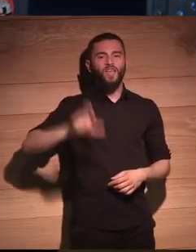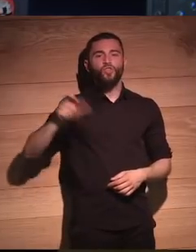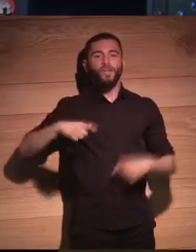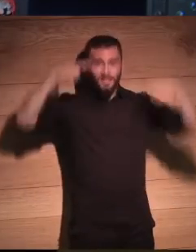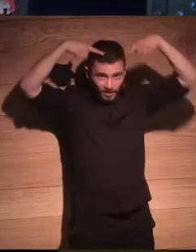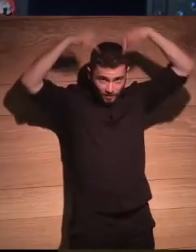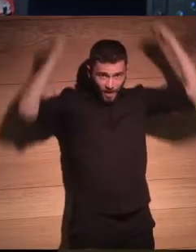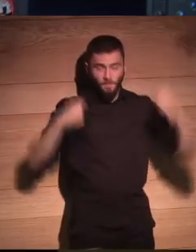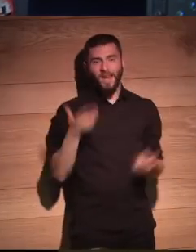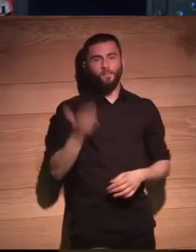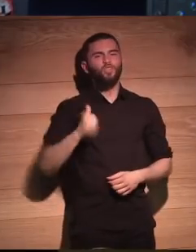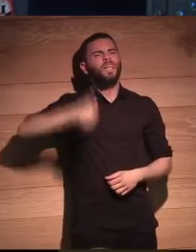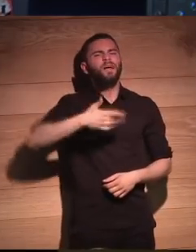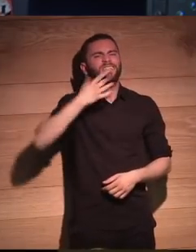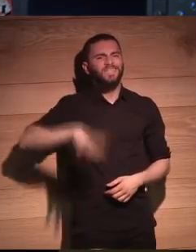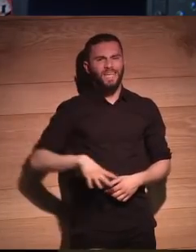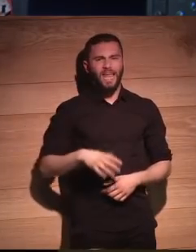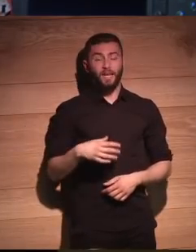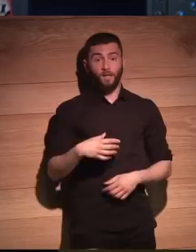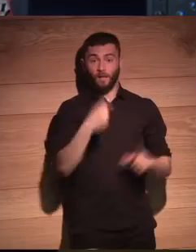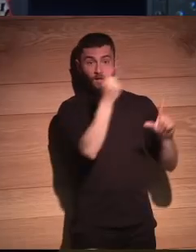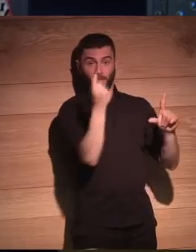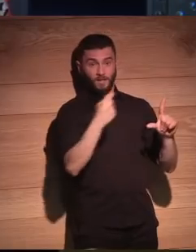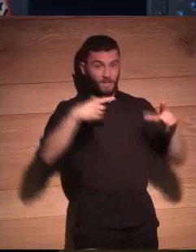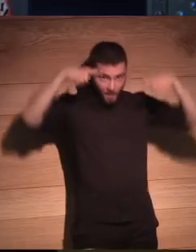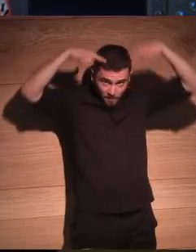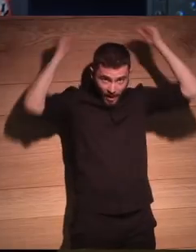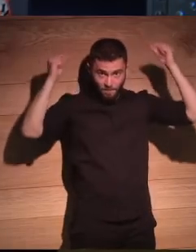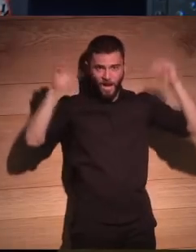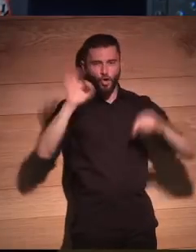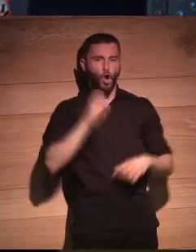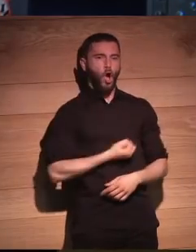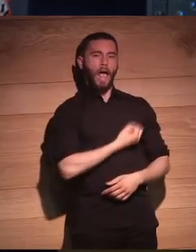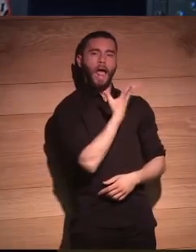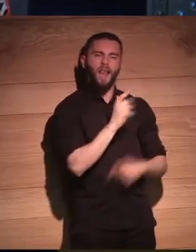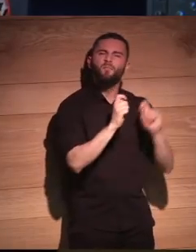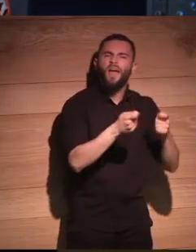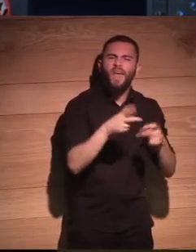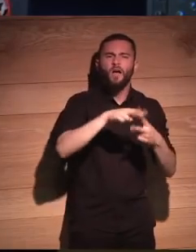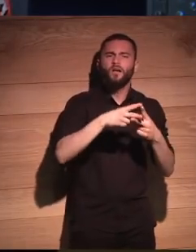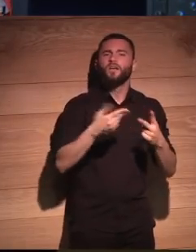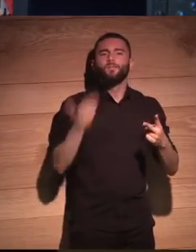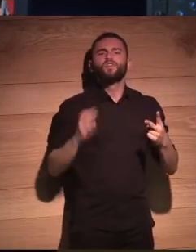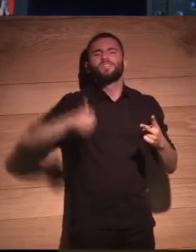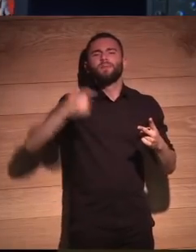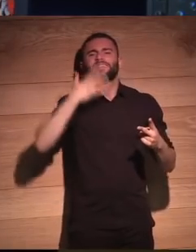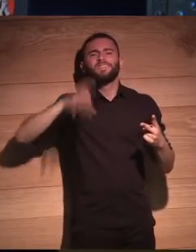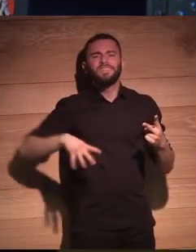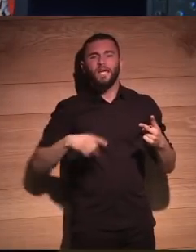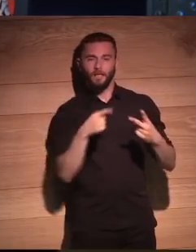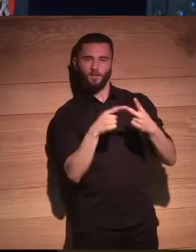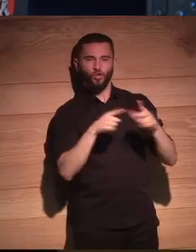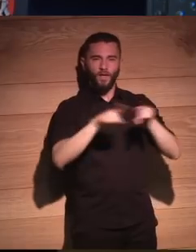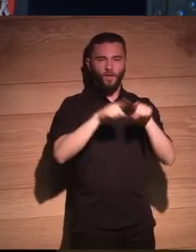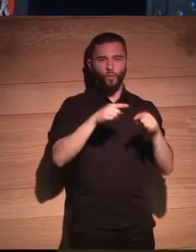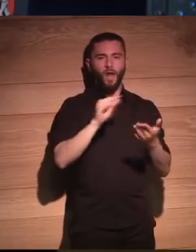que diseñaba Batman o el que le daba el alma a Batman, que no sé si quedó como un escritor en la sombra.